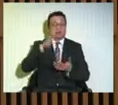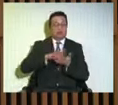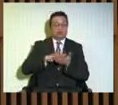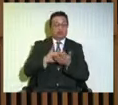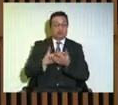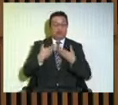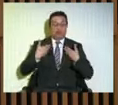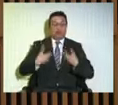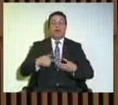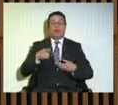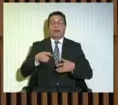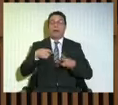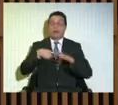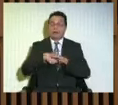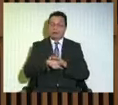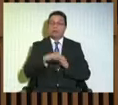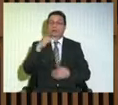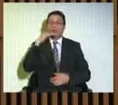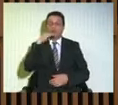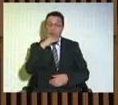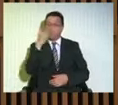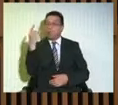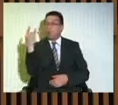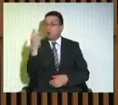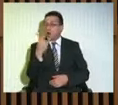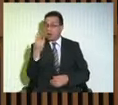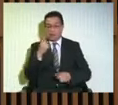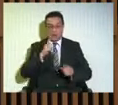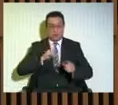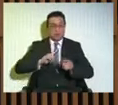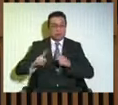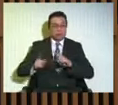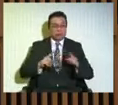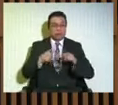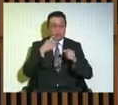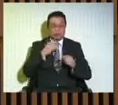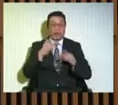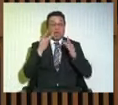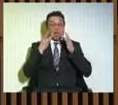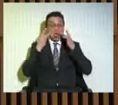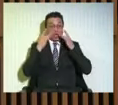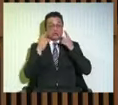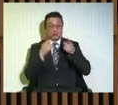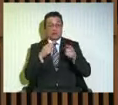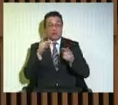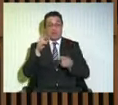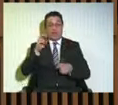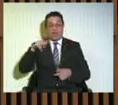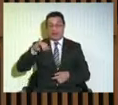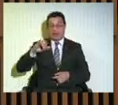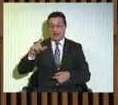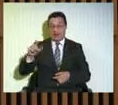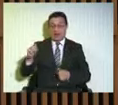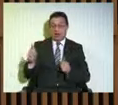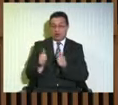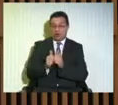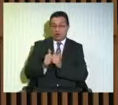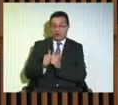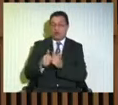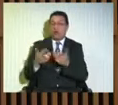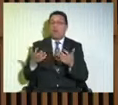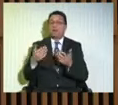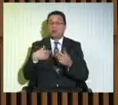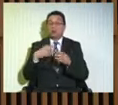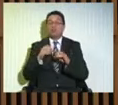llama a intervenir de manera urgente, de manera coordinada. Por eso estamos tan contentos que Daniela hoy día nos acompañe, porque aquí es mucho